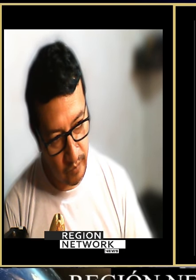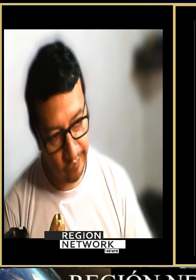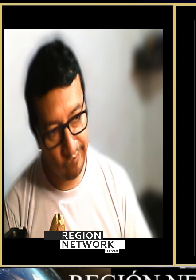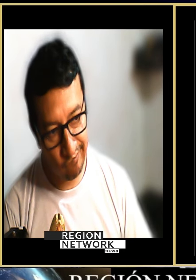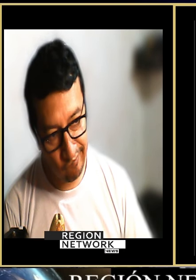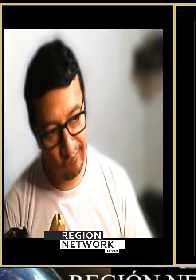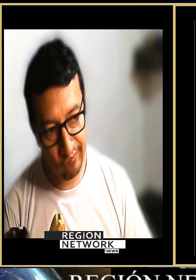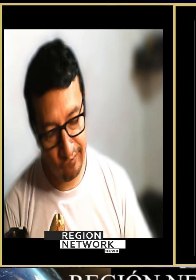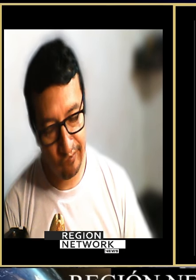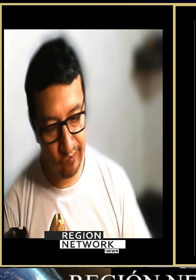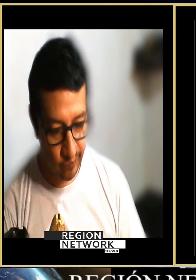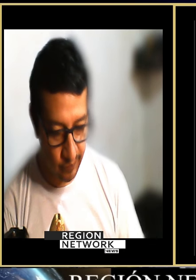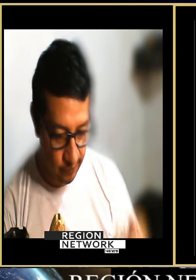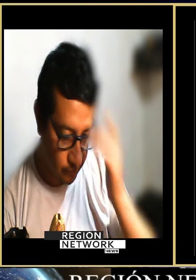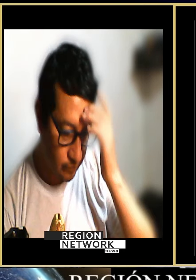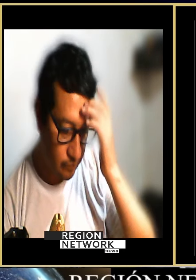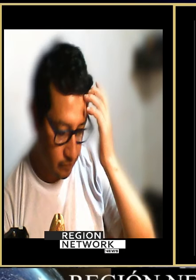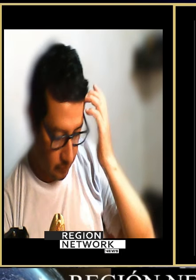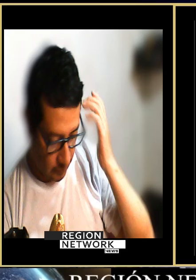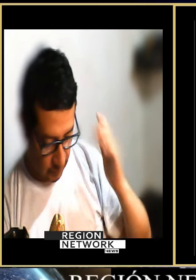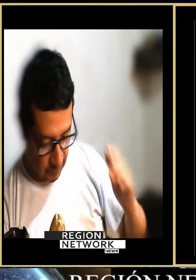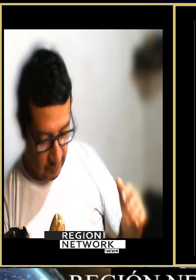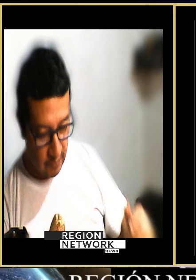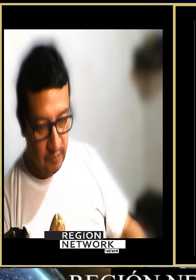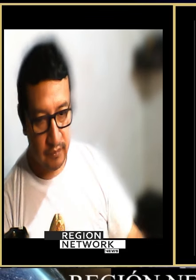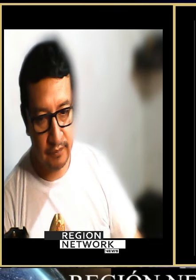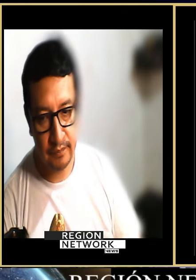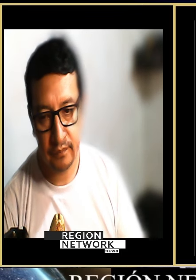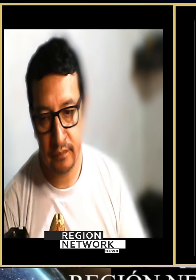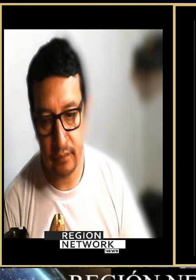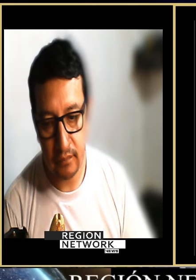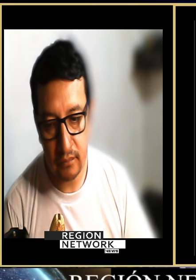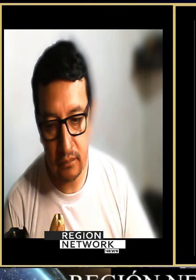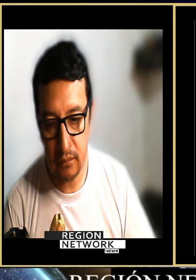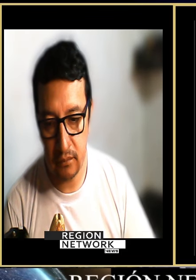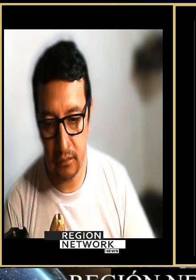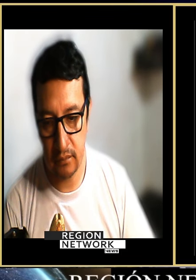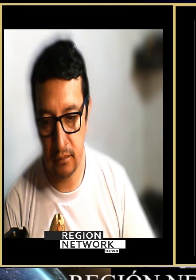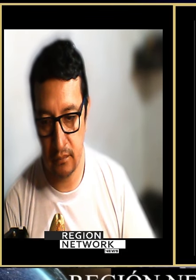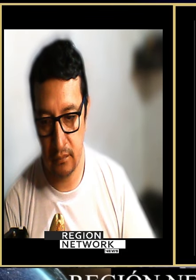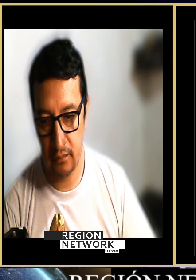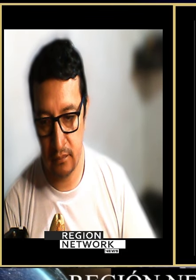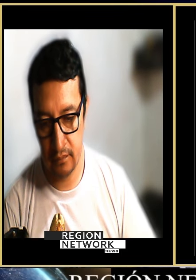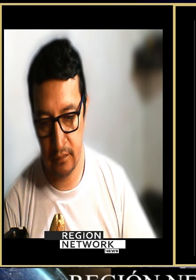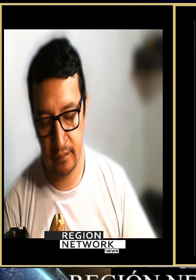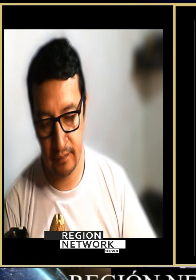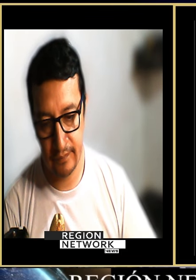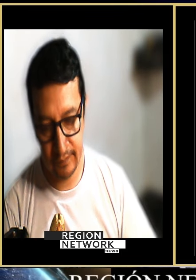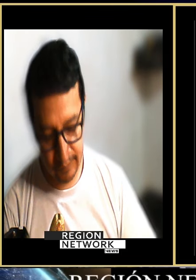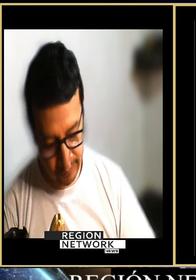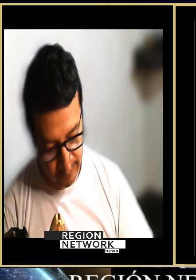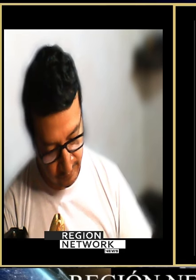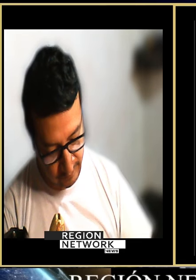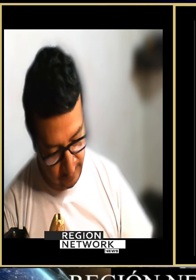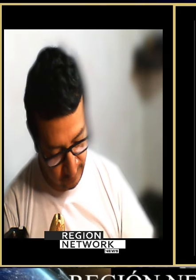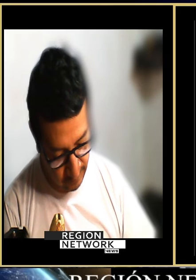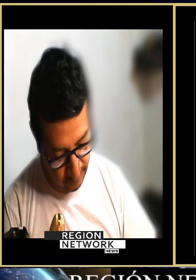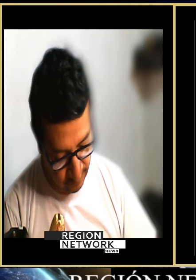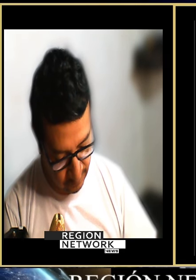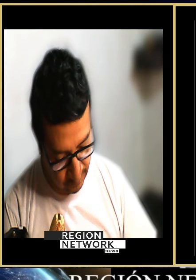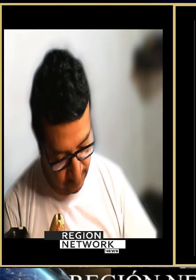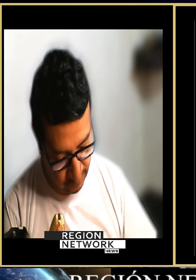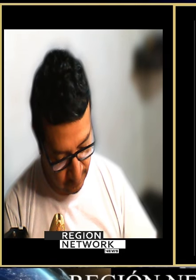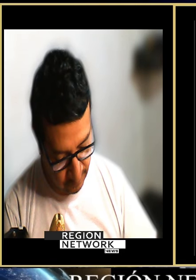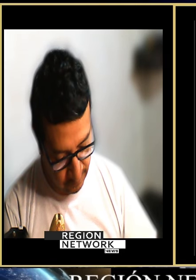país y voy a hacer referencia a varias de estas leyes a la ley de alivio económico para el sector agrícola a la ley reformatoria al código